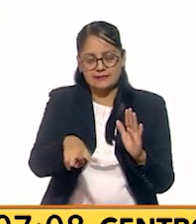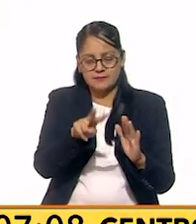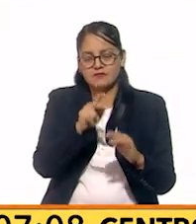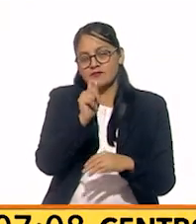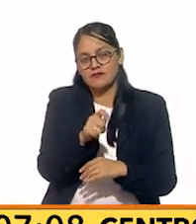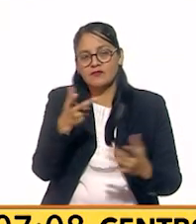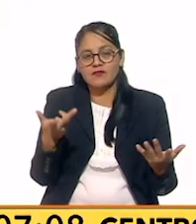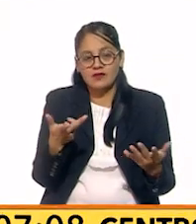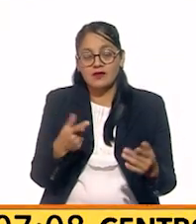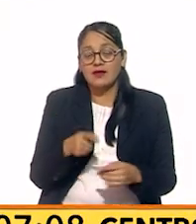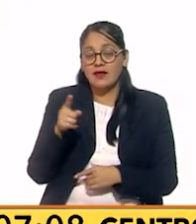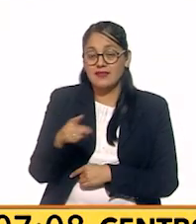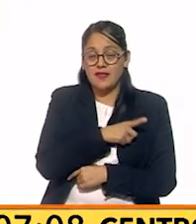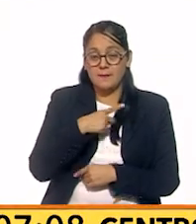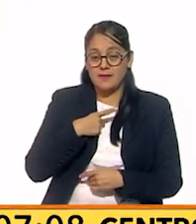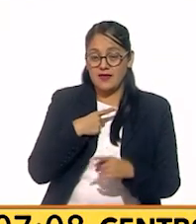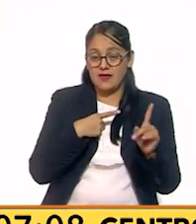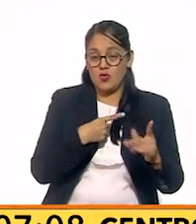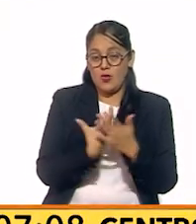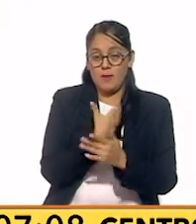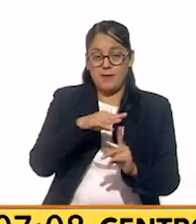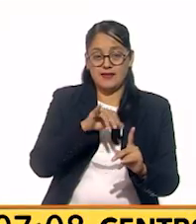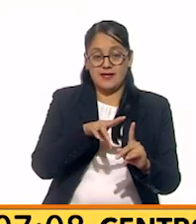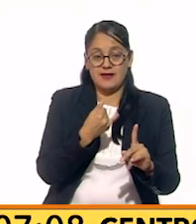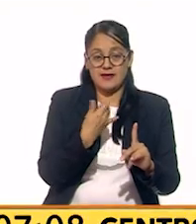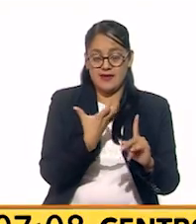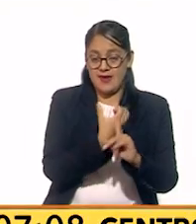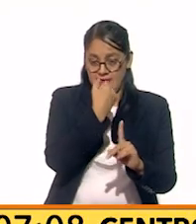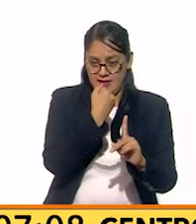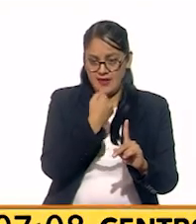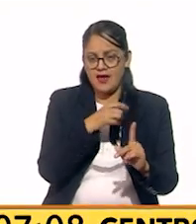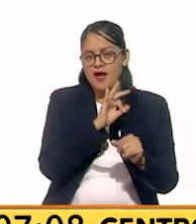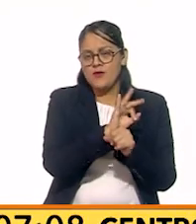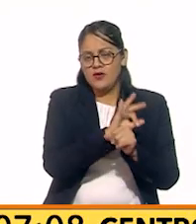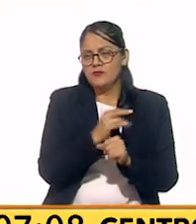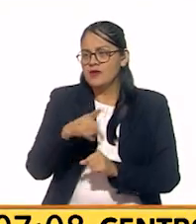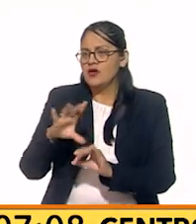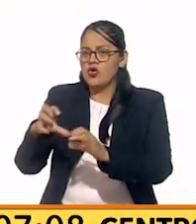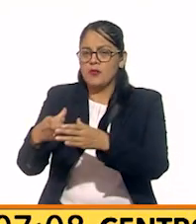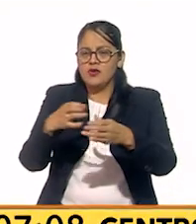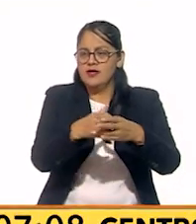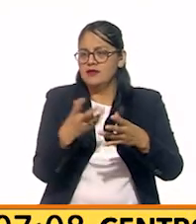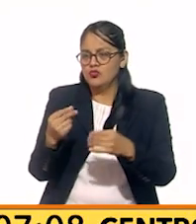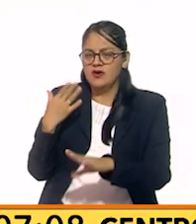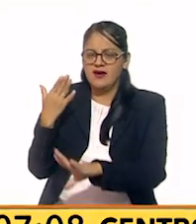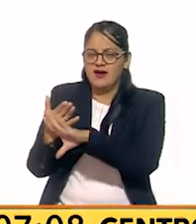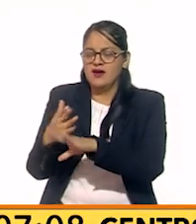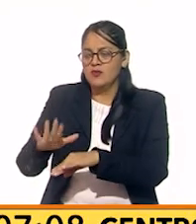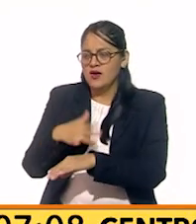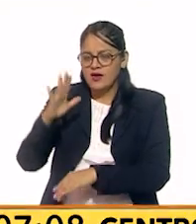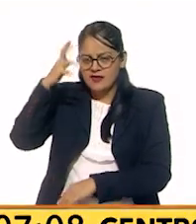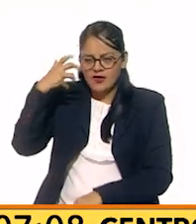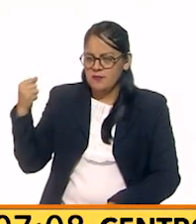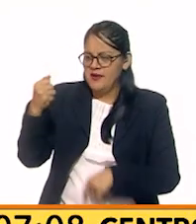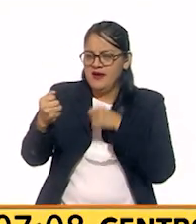de, por un lado, defender la victoria de Mamdani, pero también defender todas las comunidades que van a ser atacadas con ese despliegue, porque